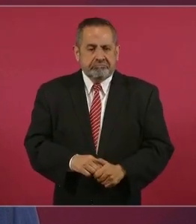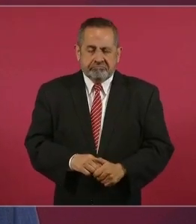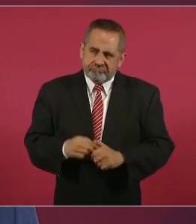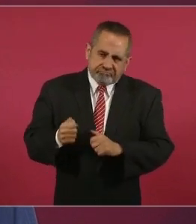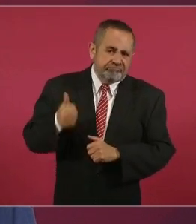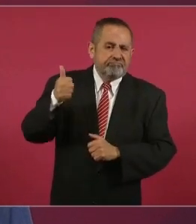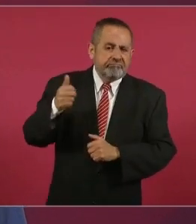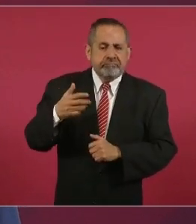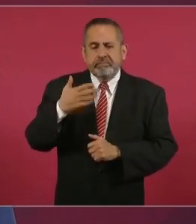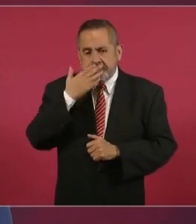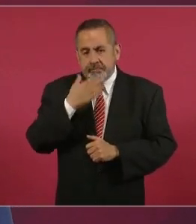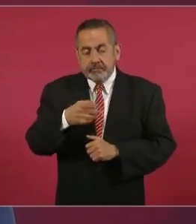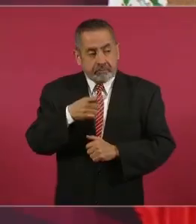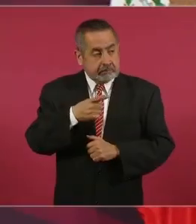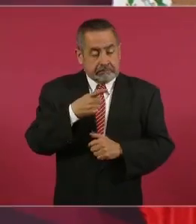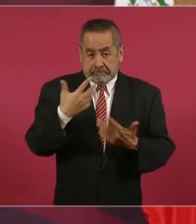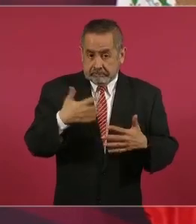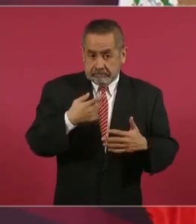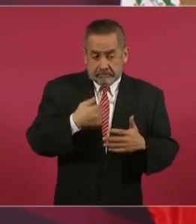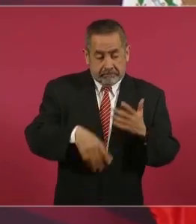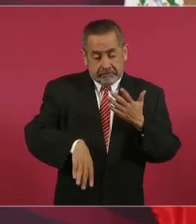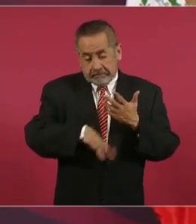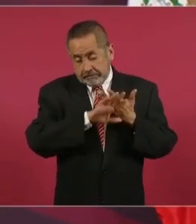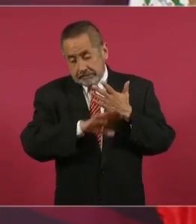Y vaya que nos han